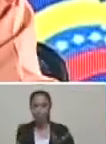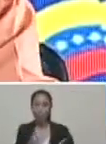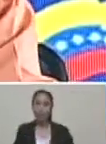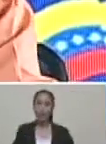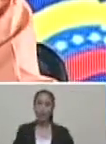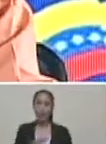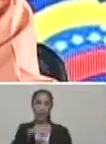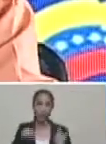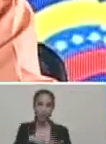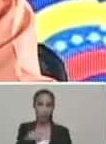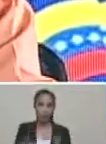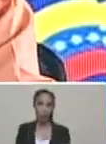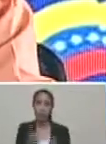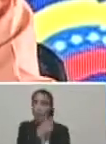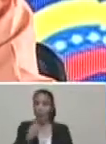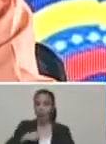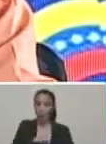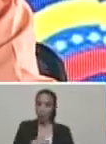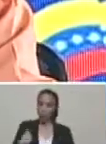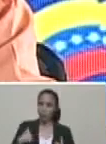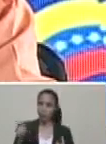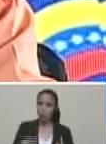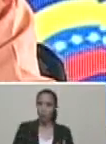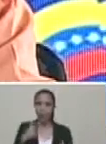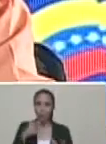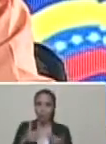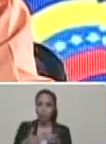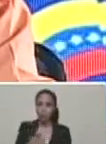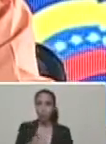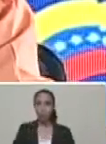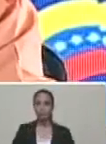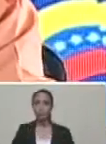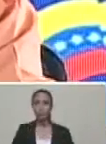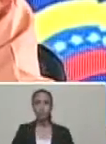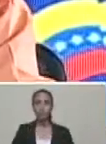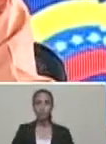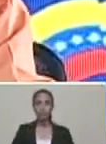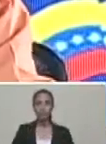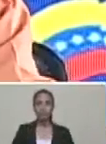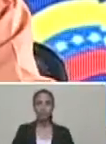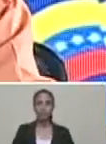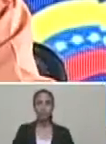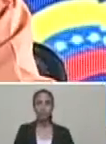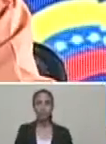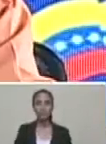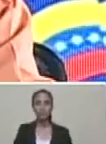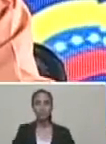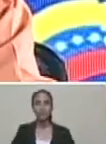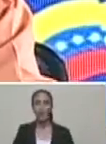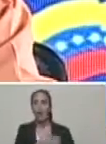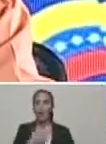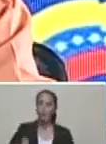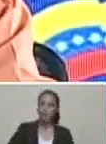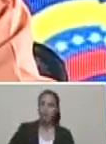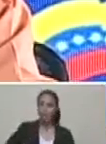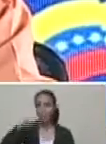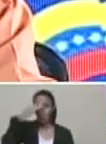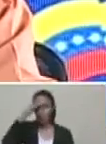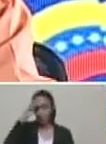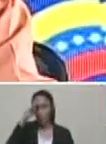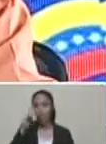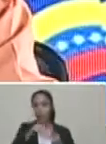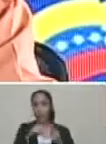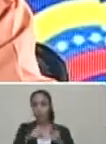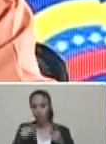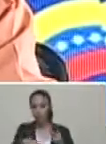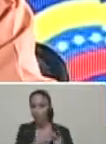Y también a los continuadores, a Raúl, a Díaz-Canel y a usted, que hay que recordar que en